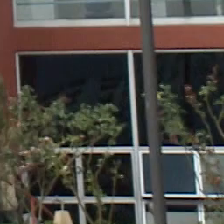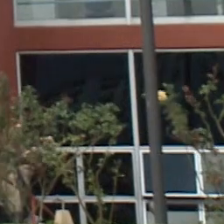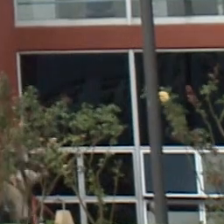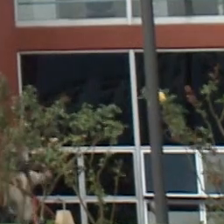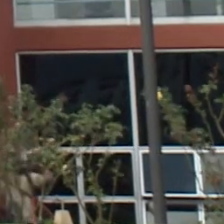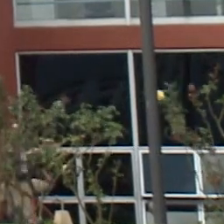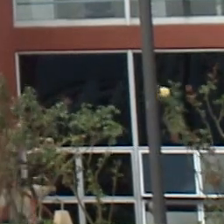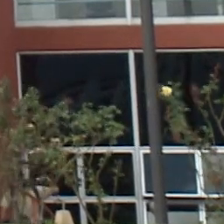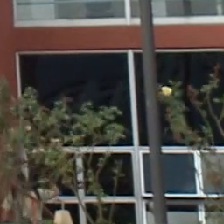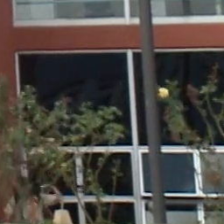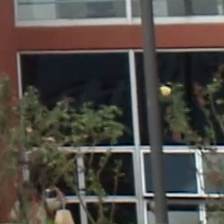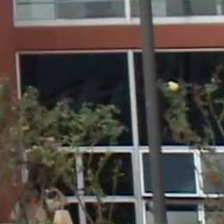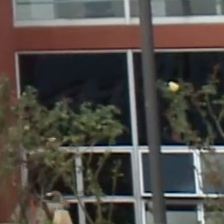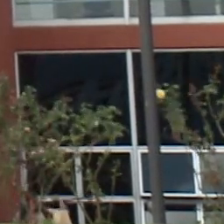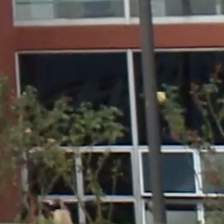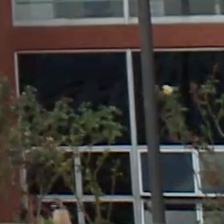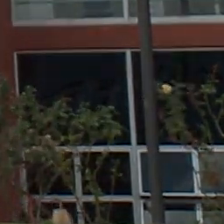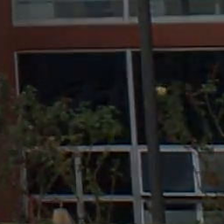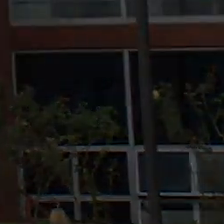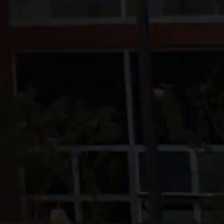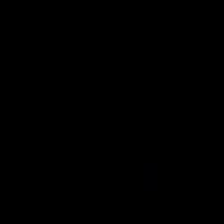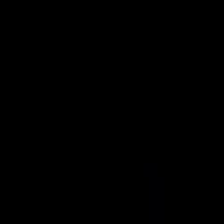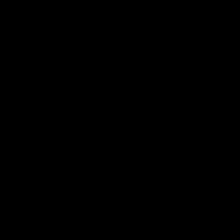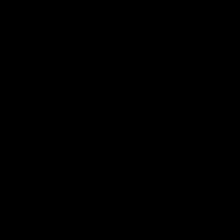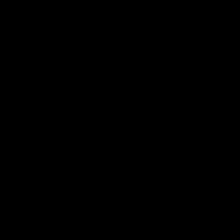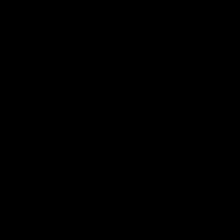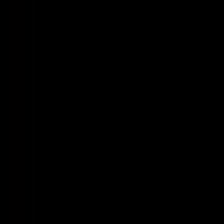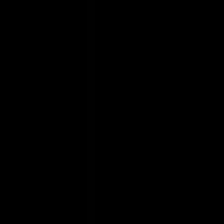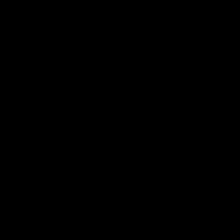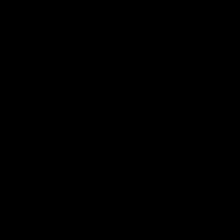actualmente y en el futuro deberán ser